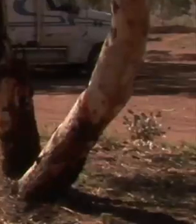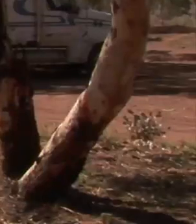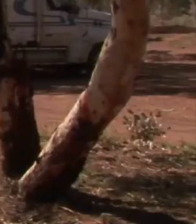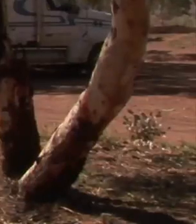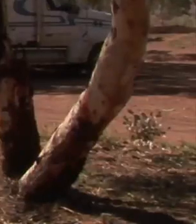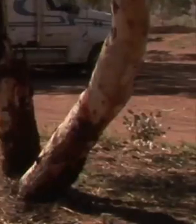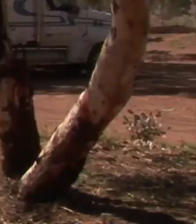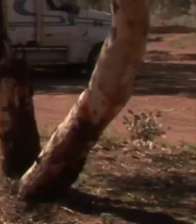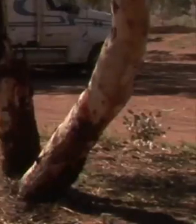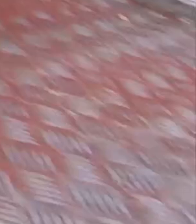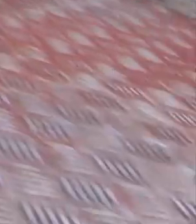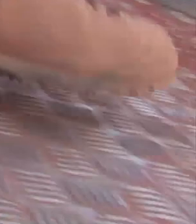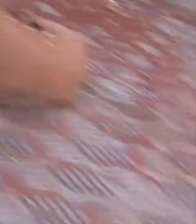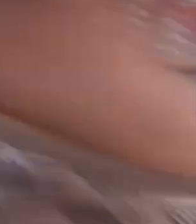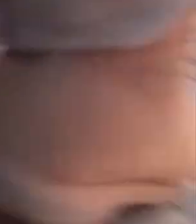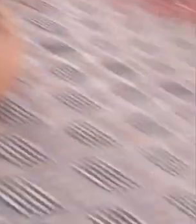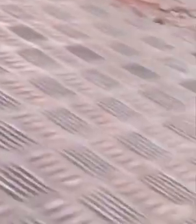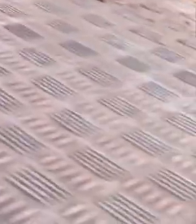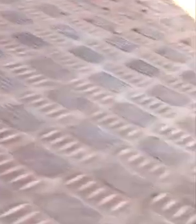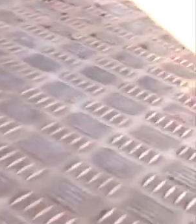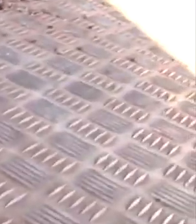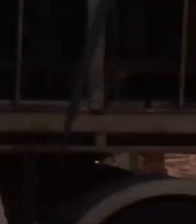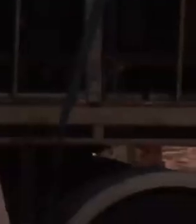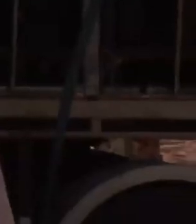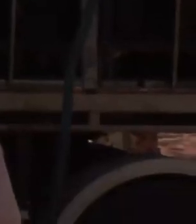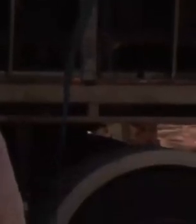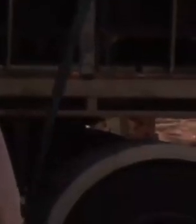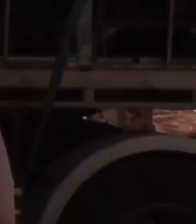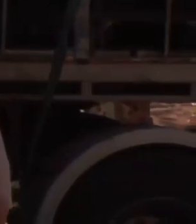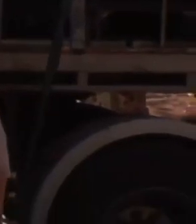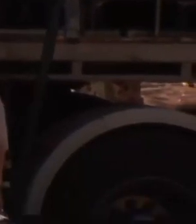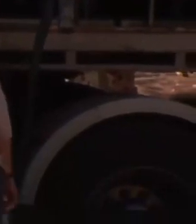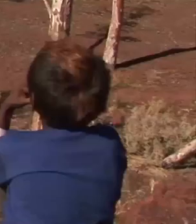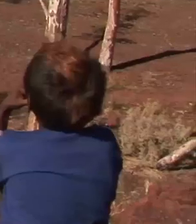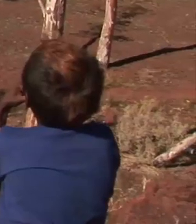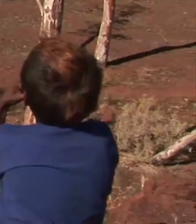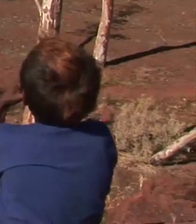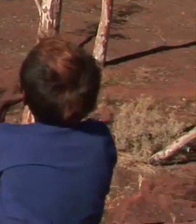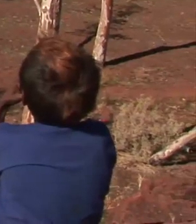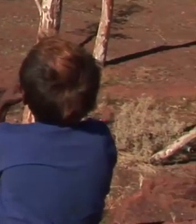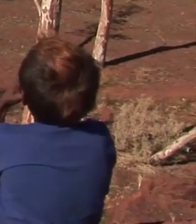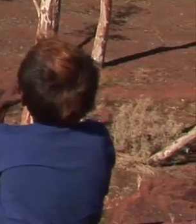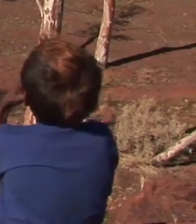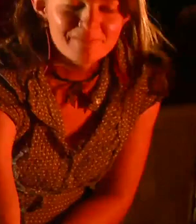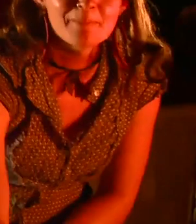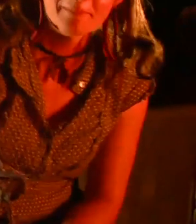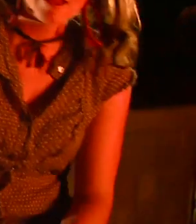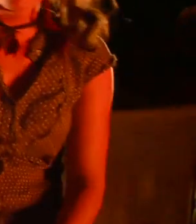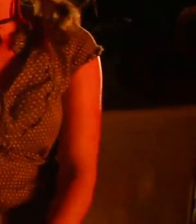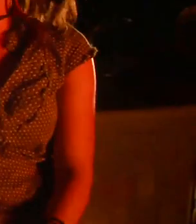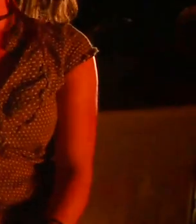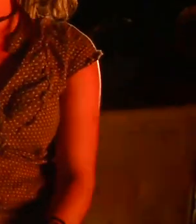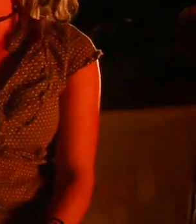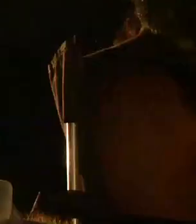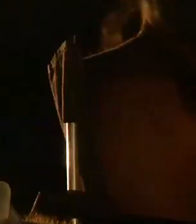lot of expectations. Puede haber muchas expectativas porque se pueden hacer muchas cosas como hacer esta